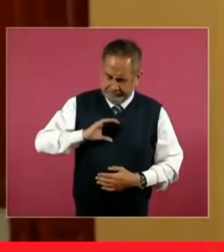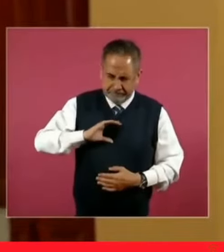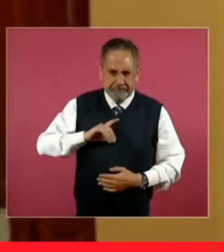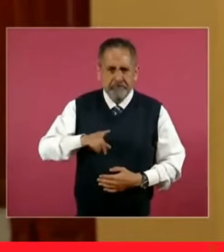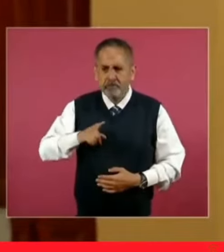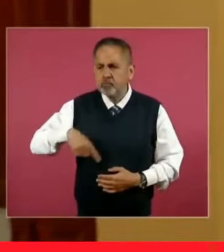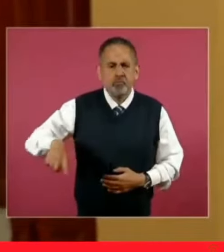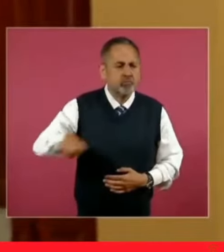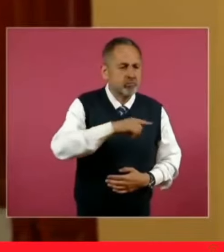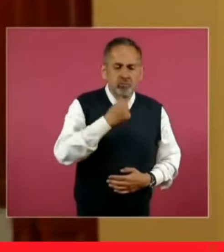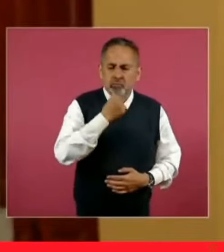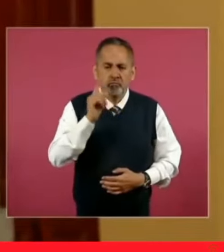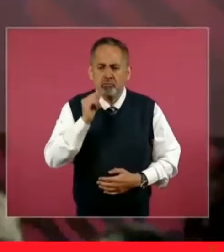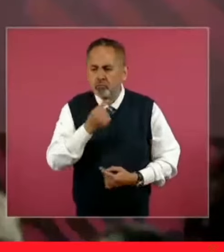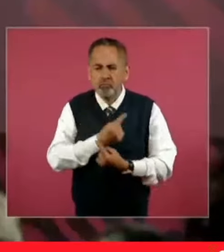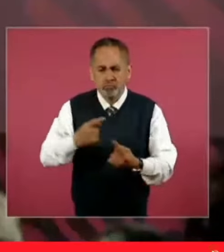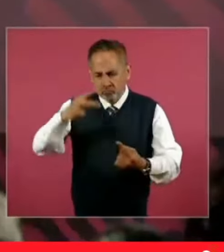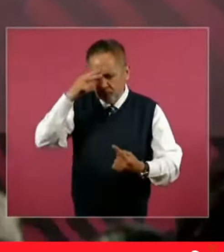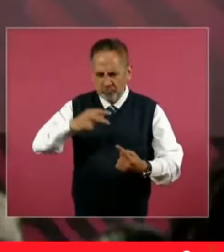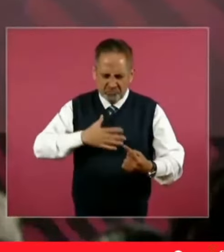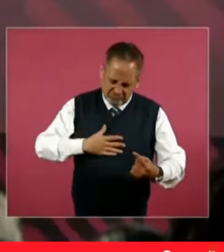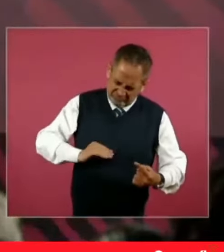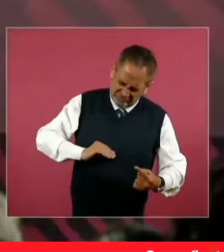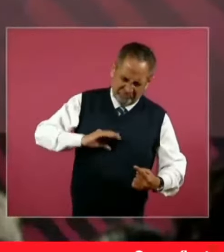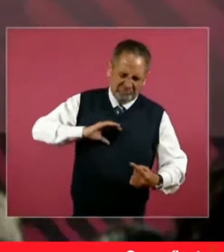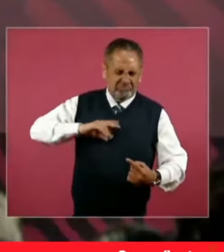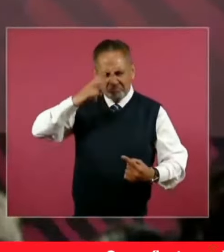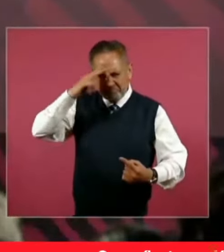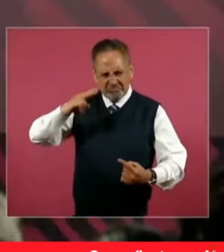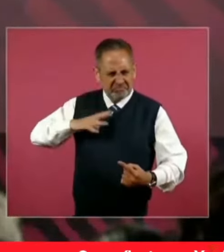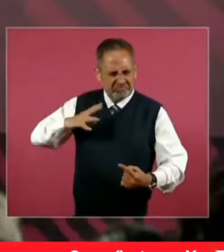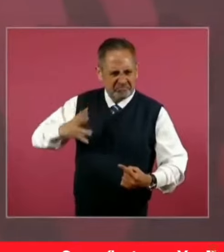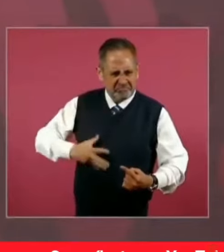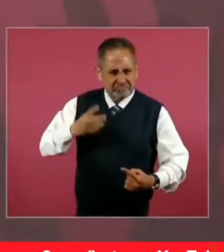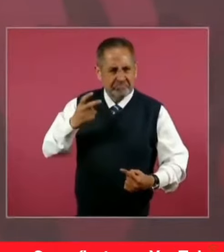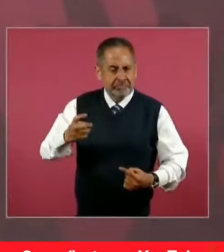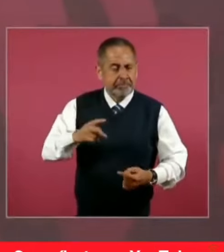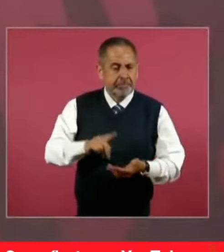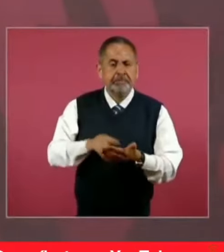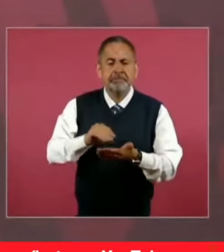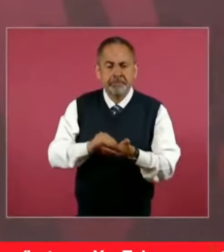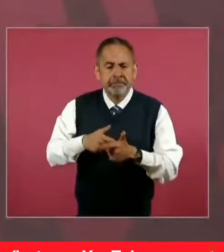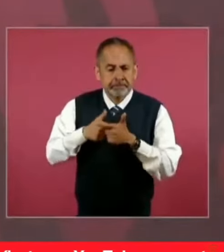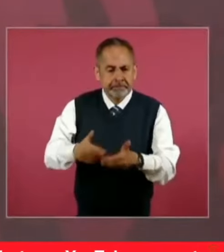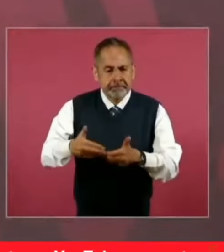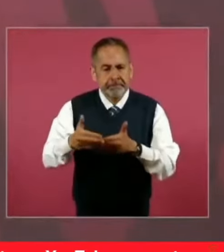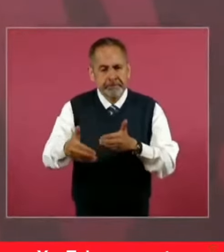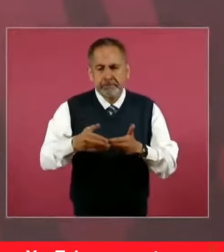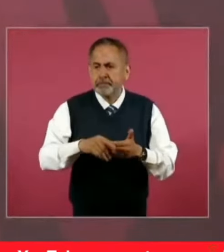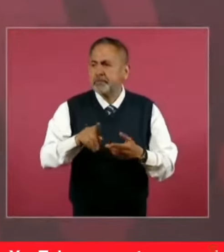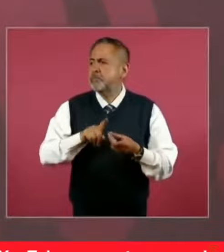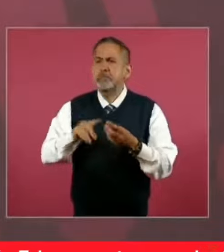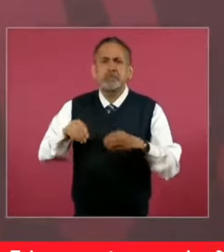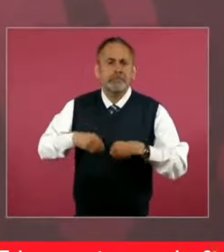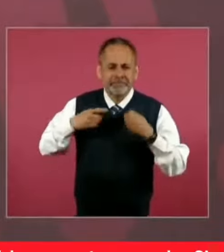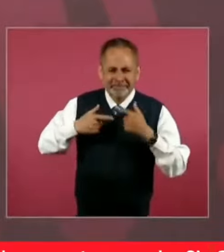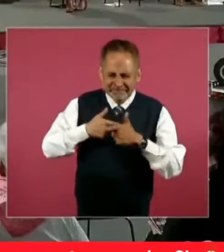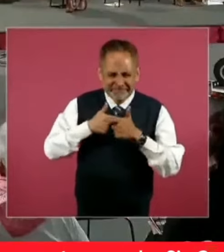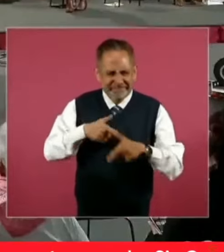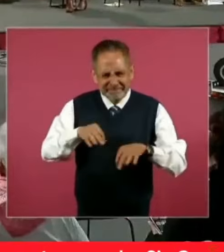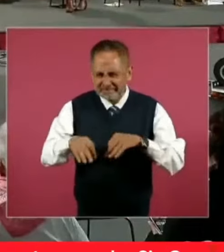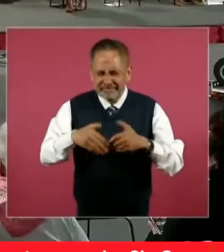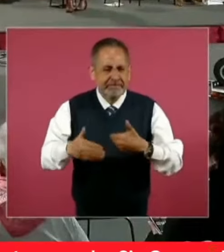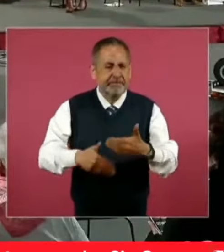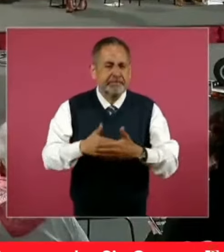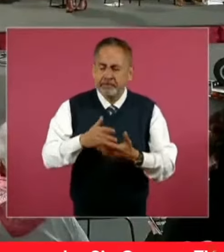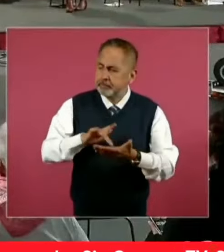todas las niñas y todos los niños mexicanos es así como se va a enriquecer. Vamos a seguir trabajando en eso, estemos donde estemos, señor presidente. Muchísimas